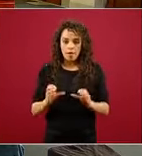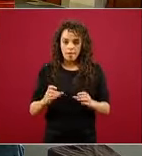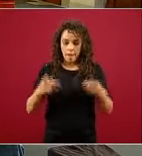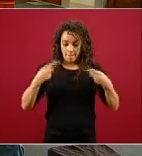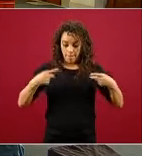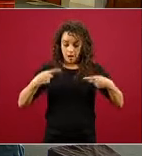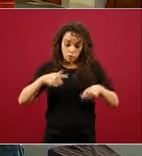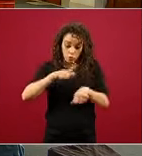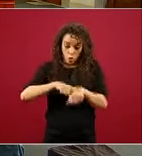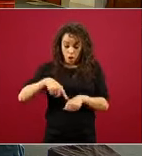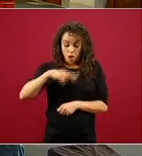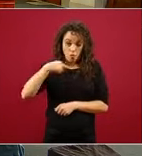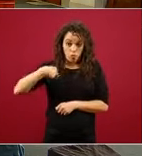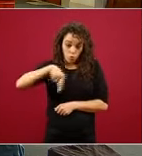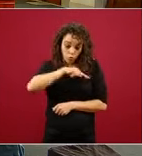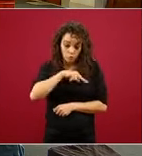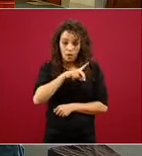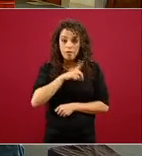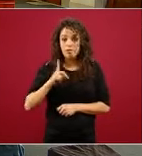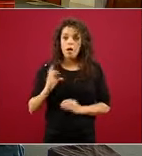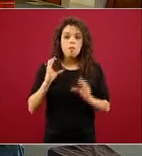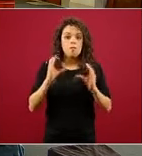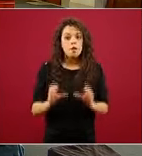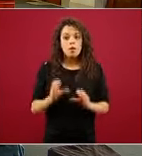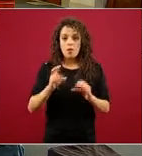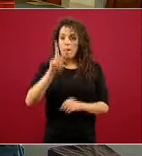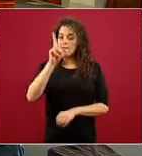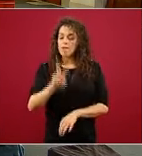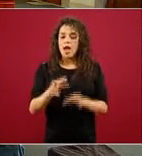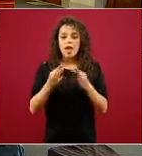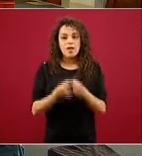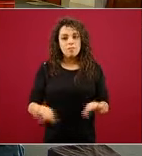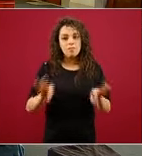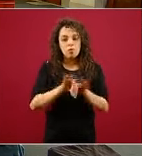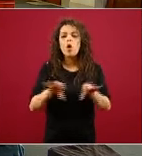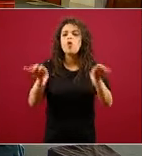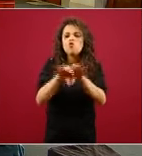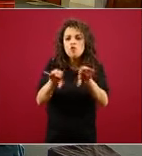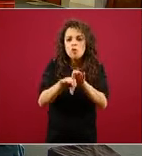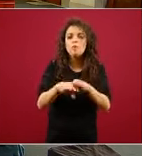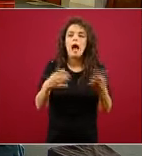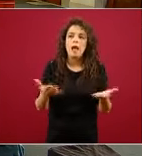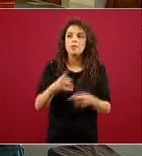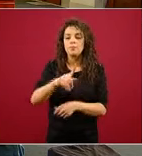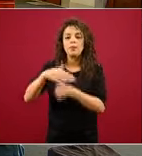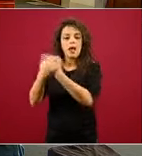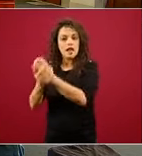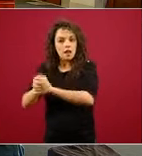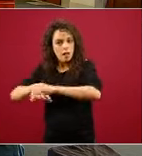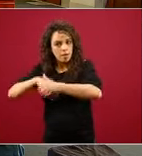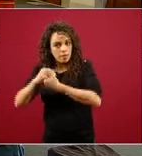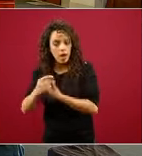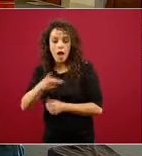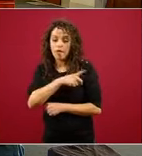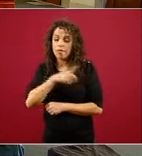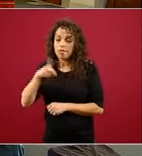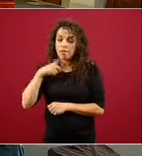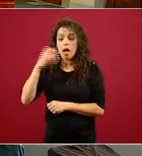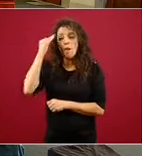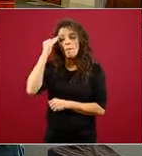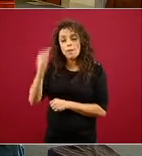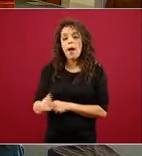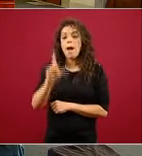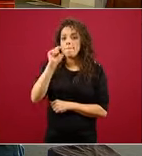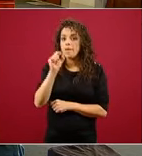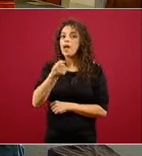pues de manera muy importante con el lavado de manos que ya hemos comentado que debe durar por lo menos 20 segundos. Y si